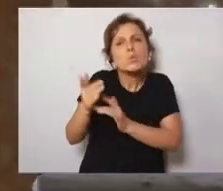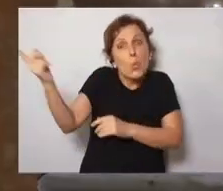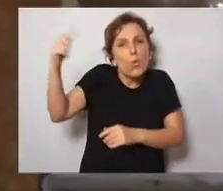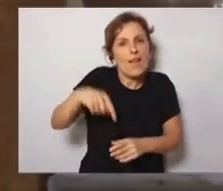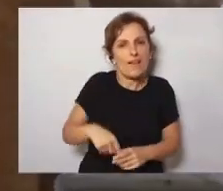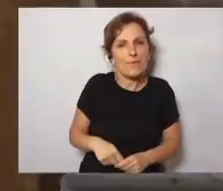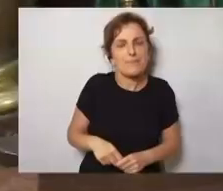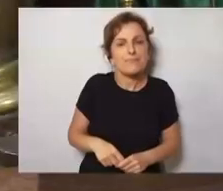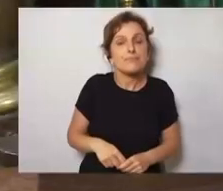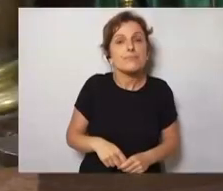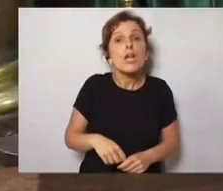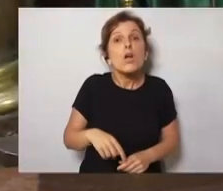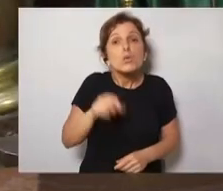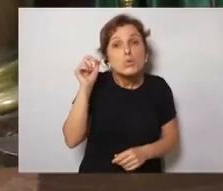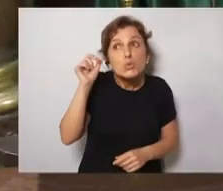jesucristo